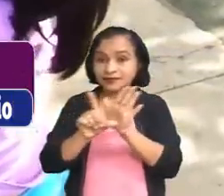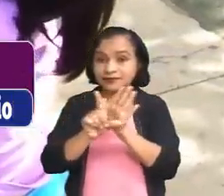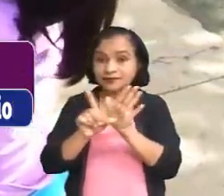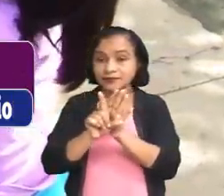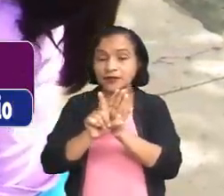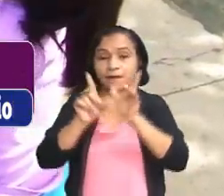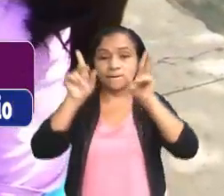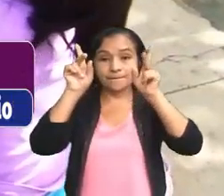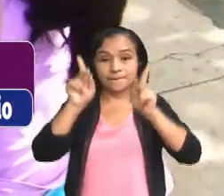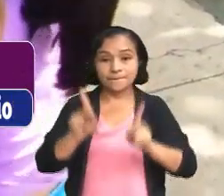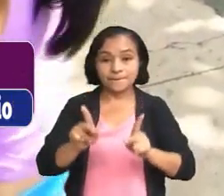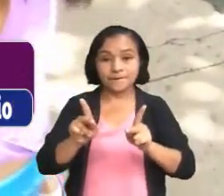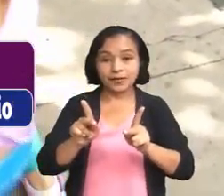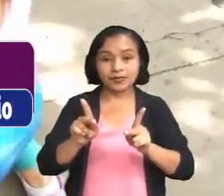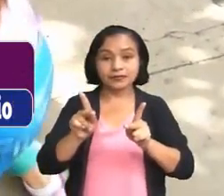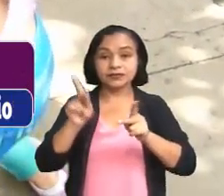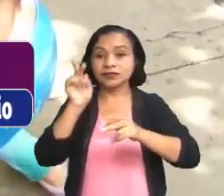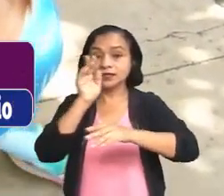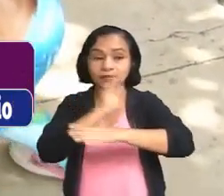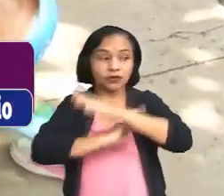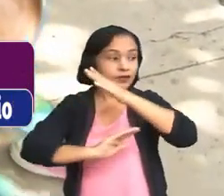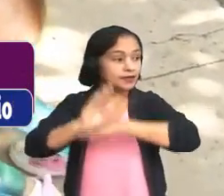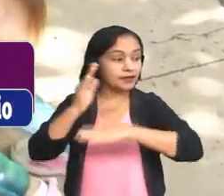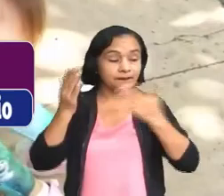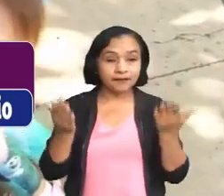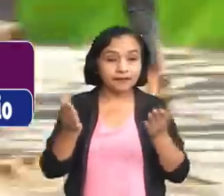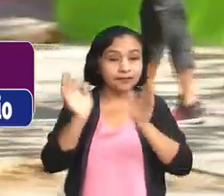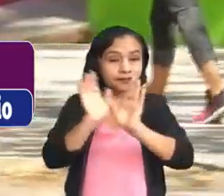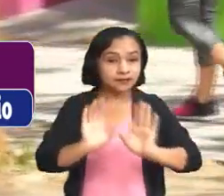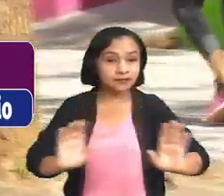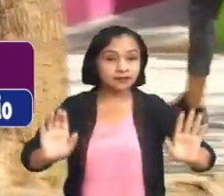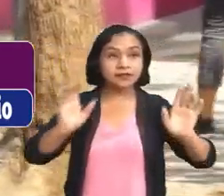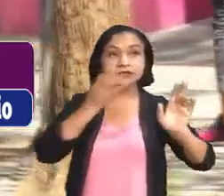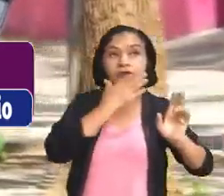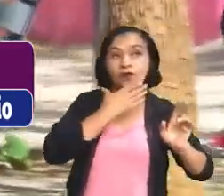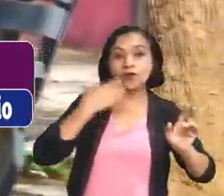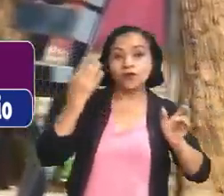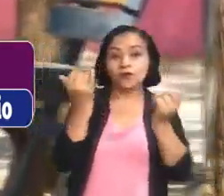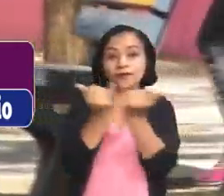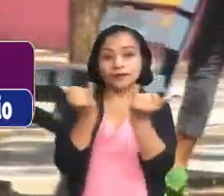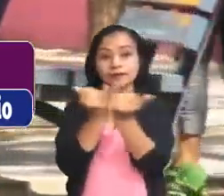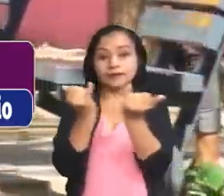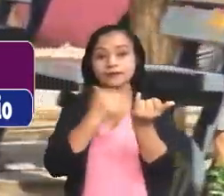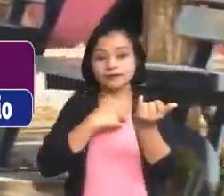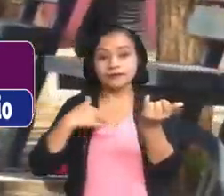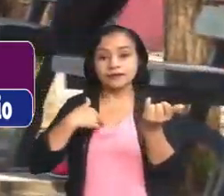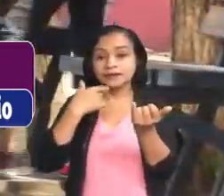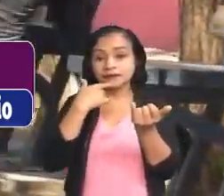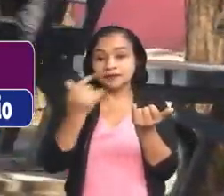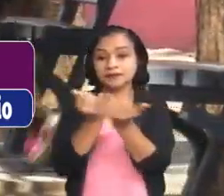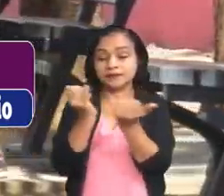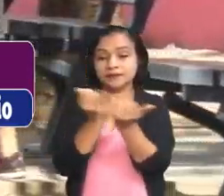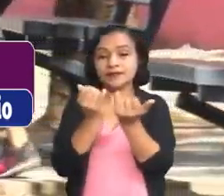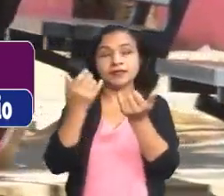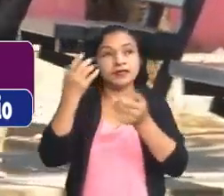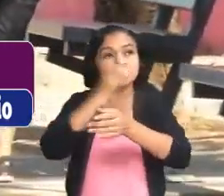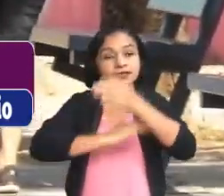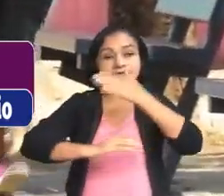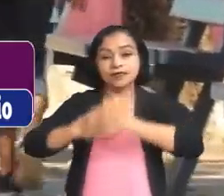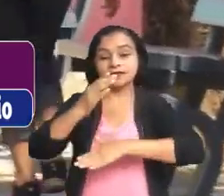nuestras personas, porque de esta discapacidad también hay niños y niñas y hay adolescentes. Claro, claro. Y tenemos que estar claros que la discapacidad llega en